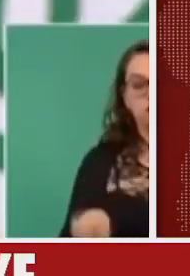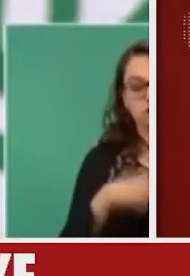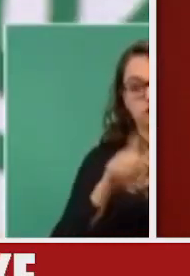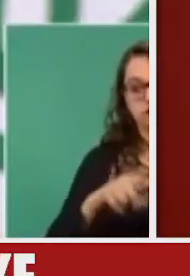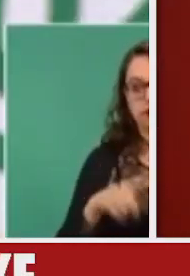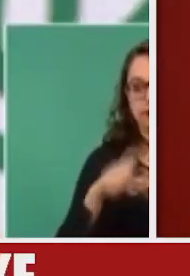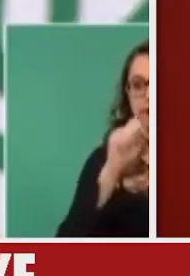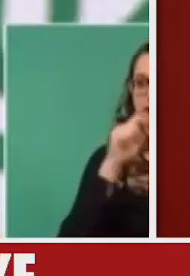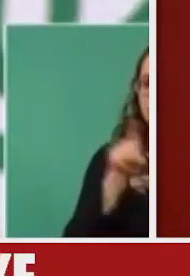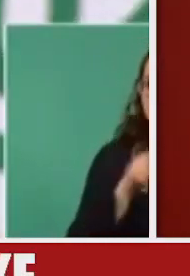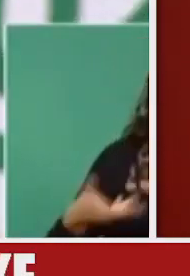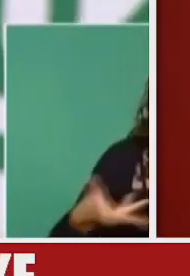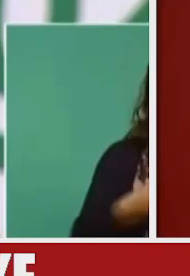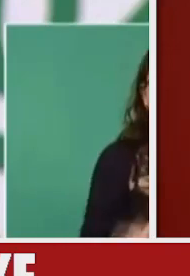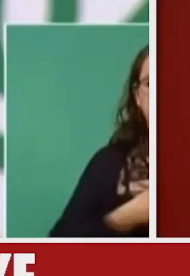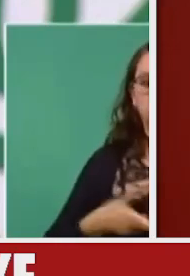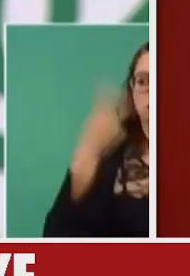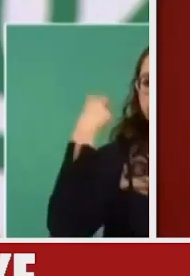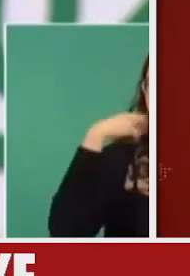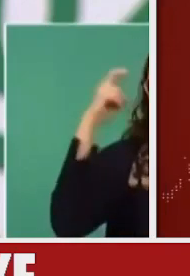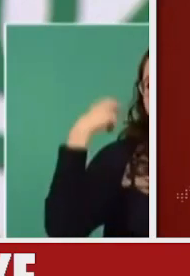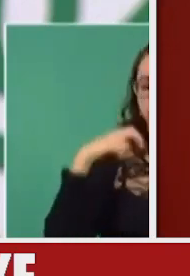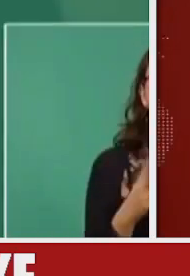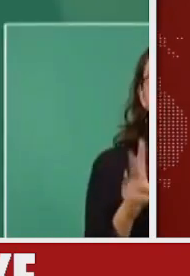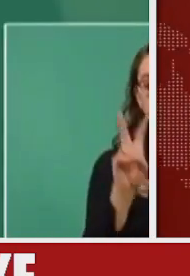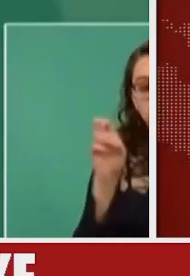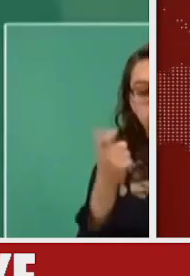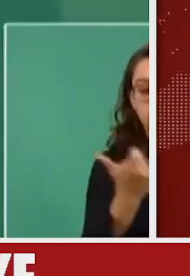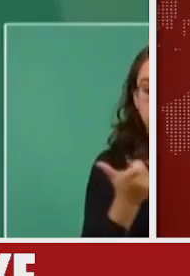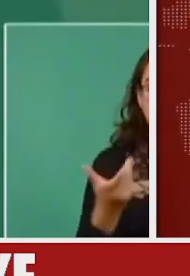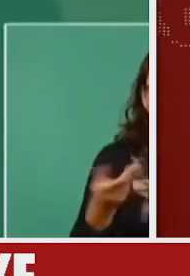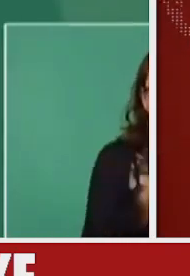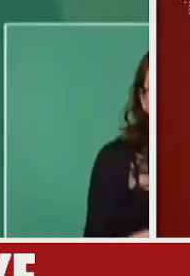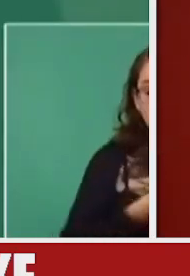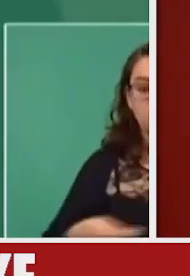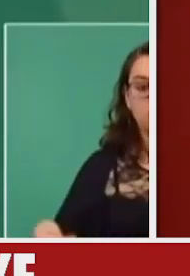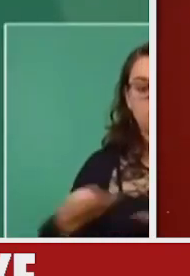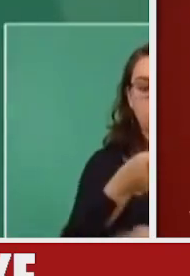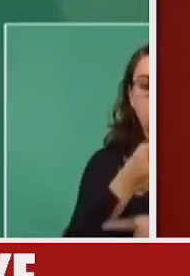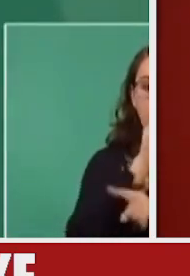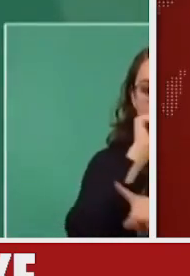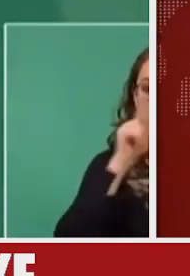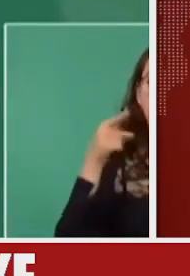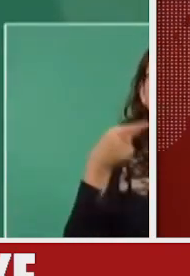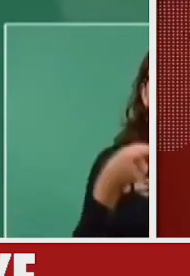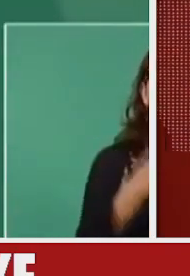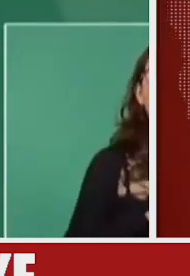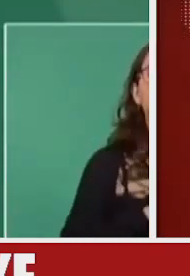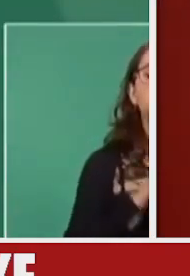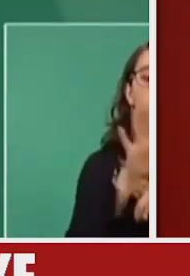19 meses de cierre a causa de la pandemia objetivo activa